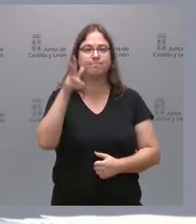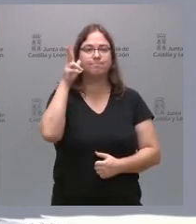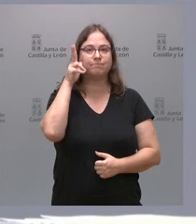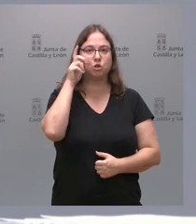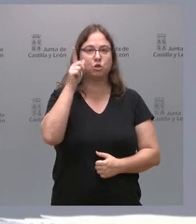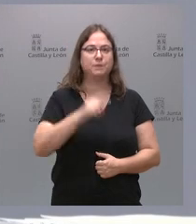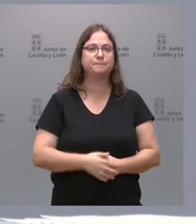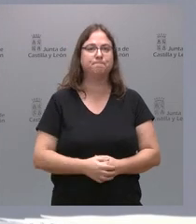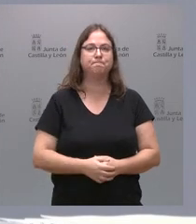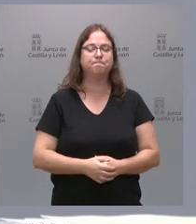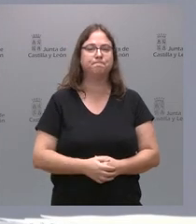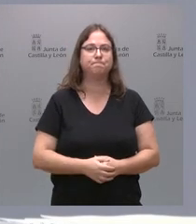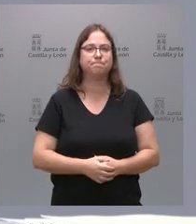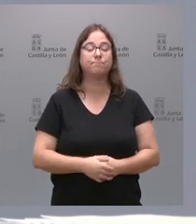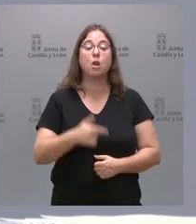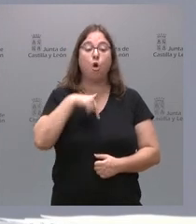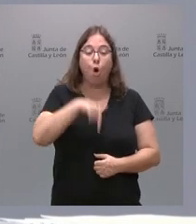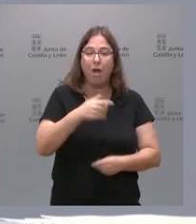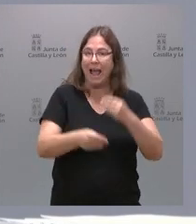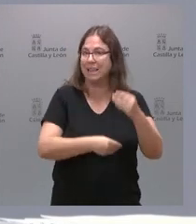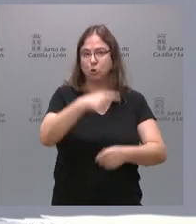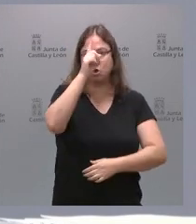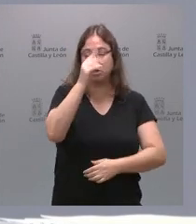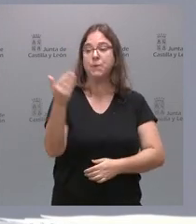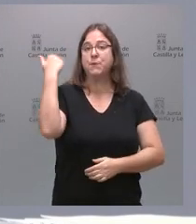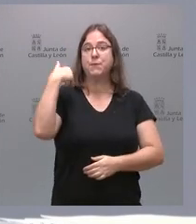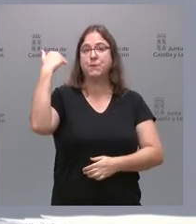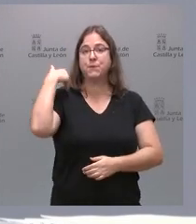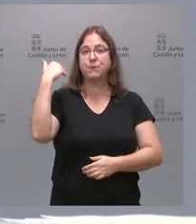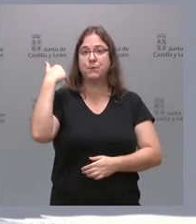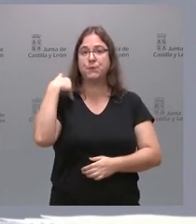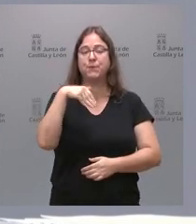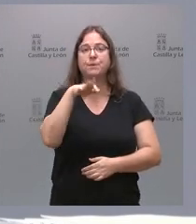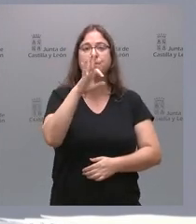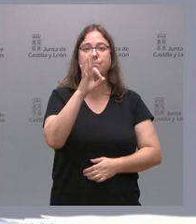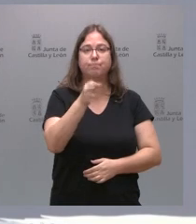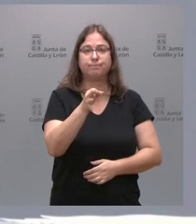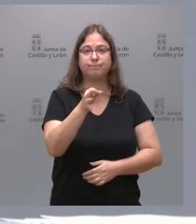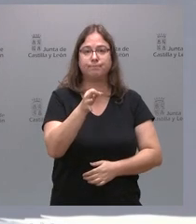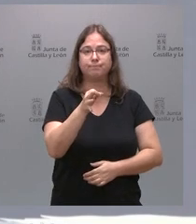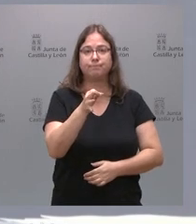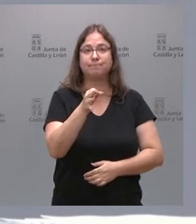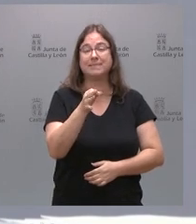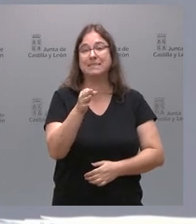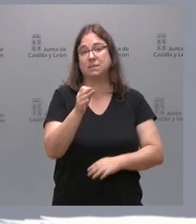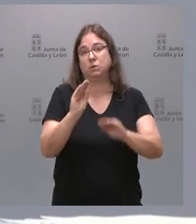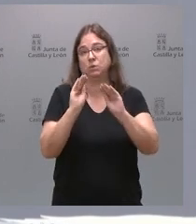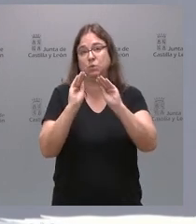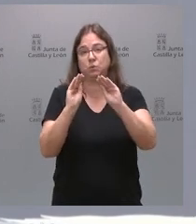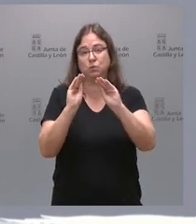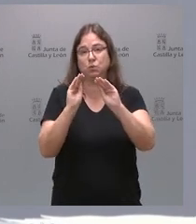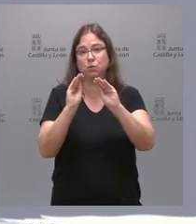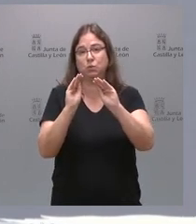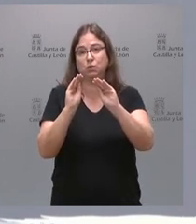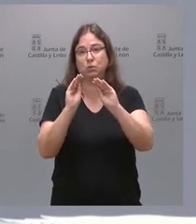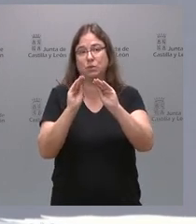es que no sé las que han hecho hoy pero he visto las que han hecho en otras ocasiones y es verdad que Considero que por parte de